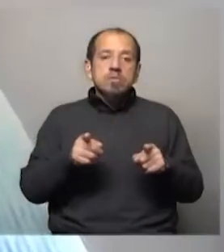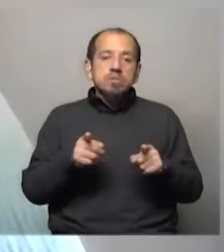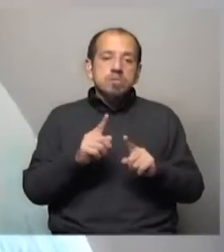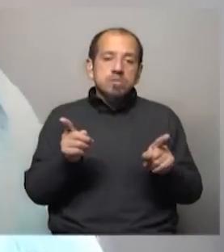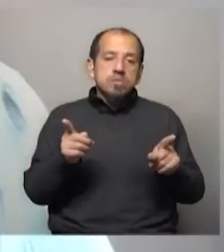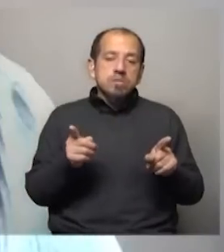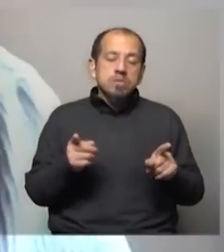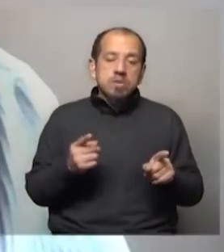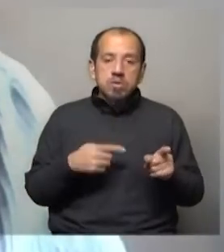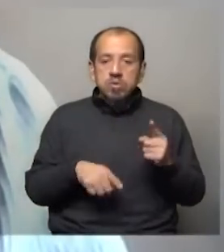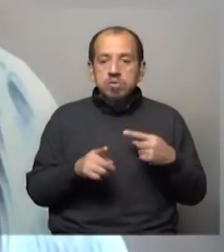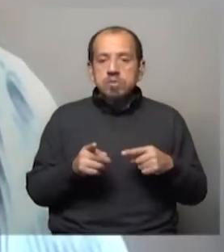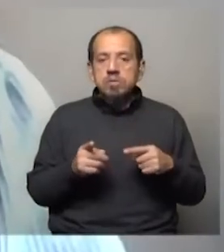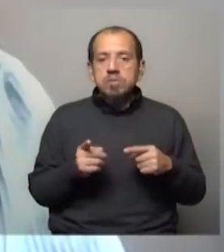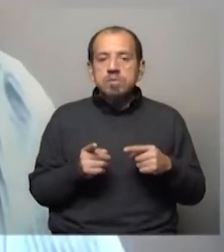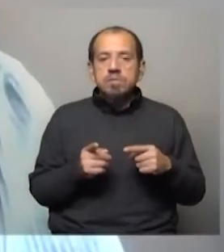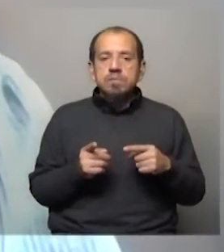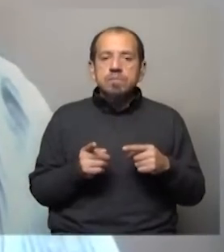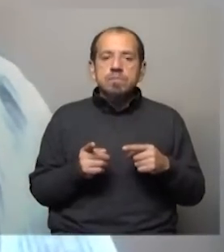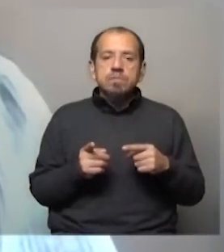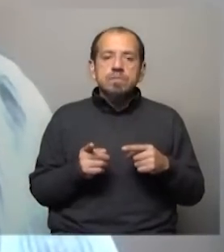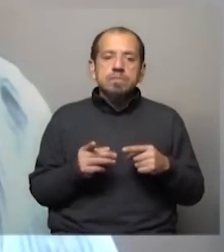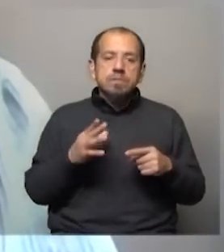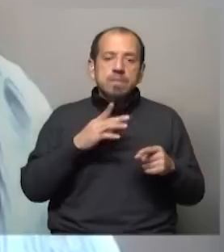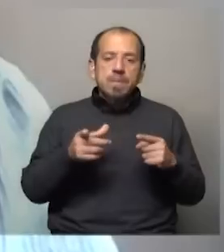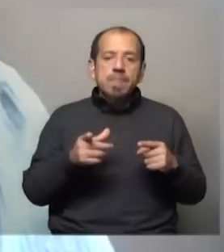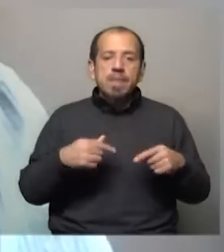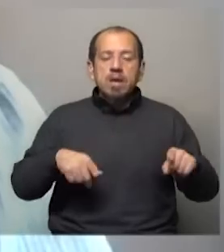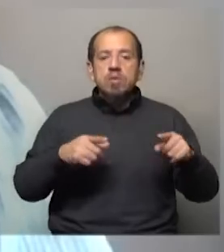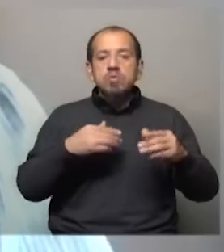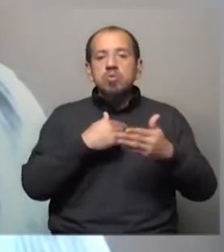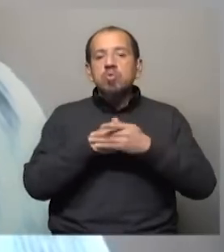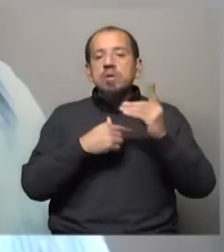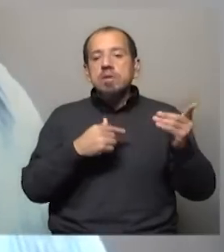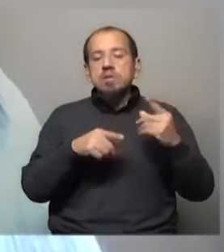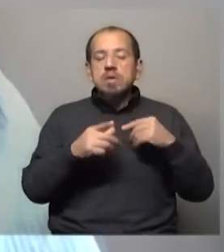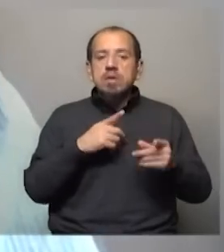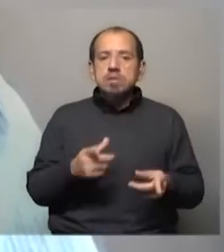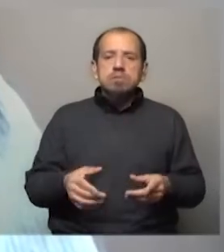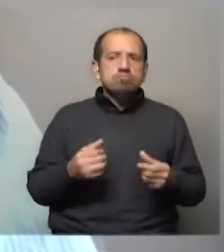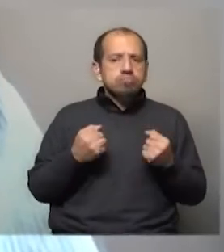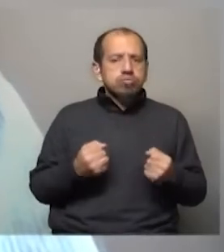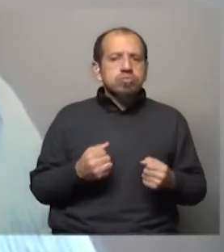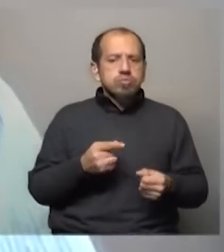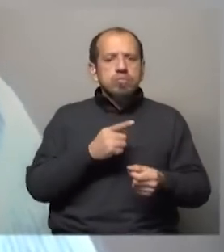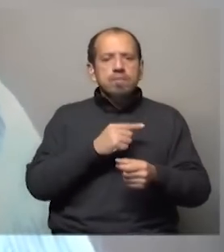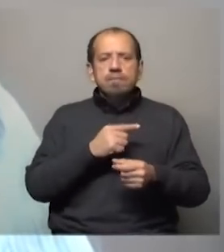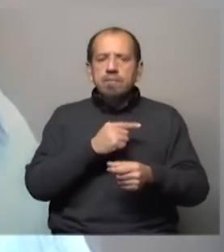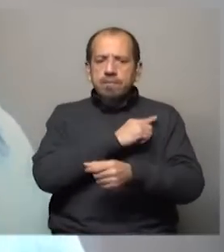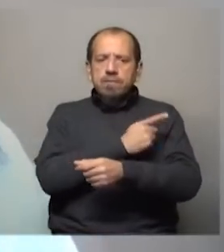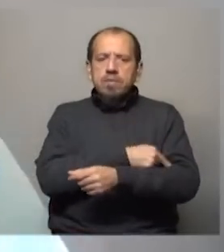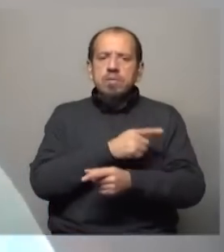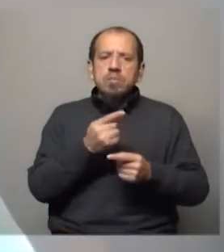digamos entonces ahí hay un juego de la ultraderecha que es muy potente es muy potente políticamente